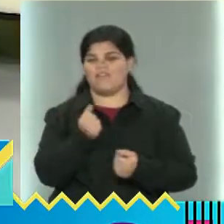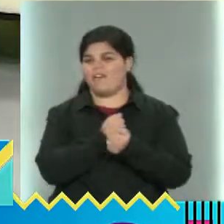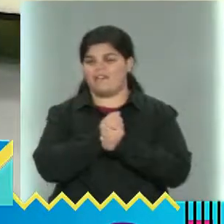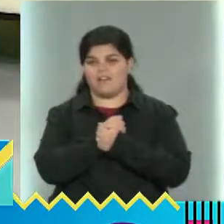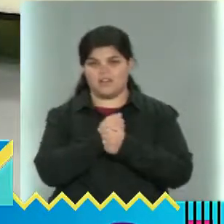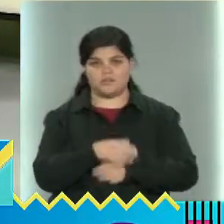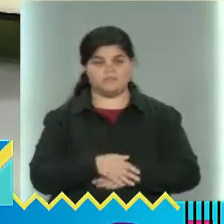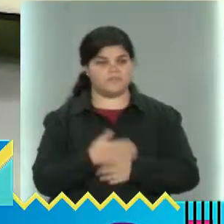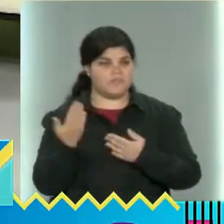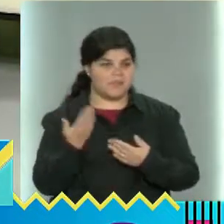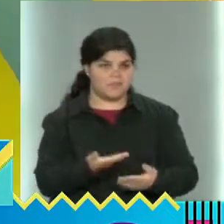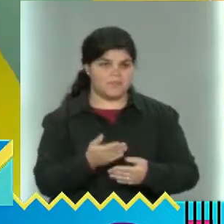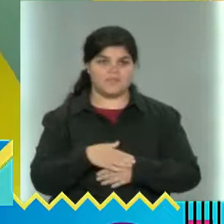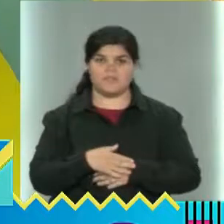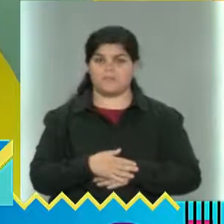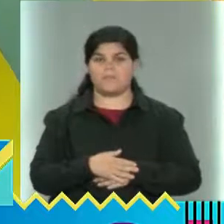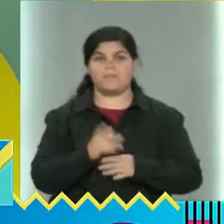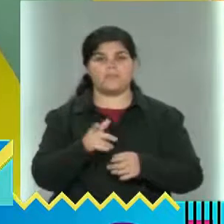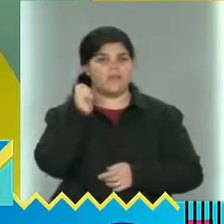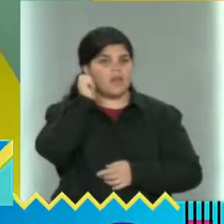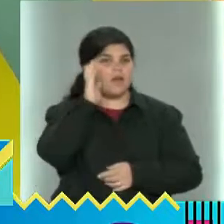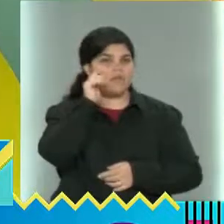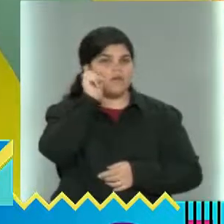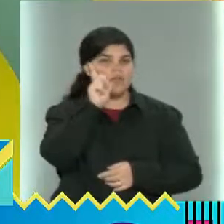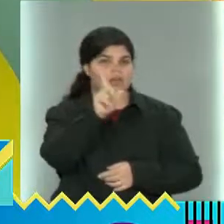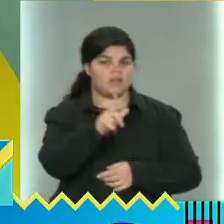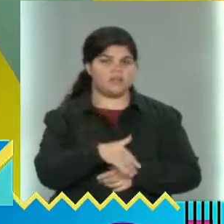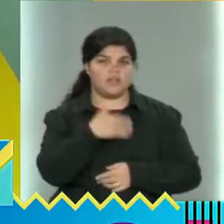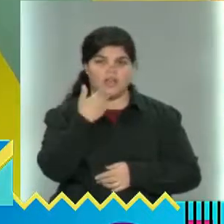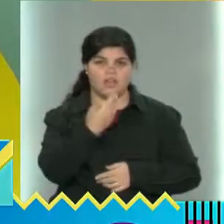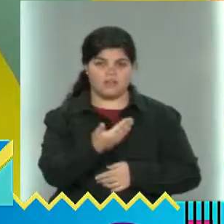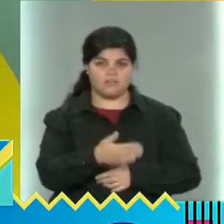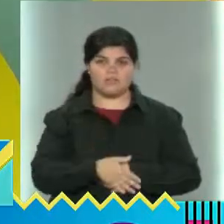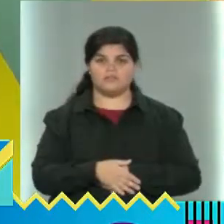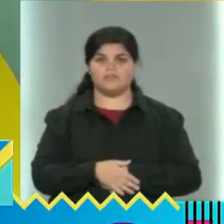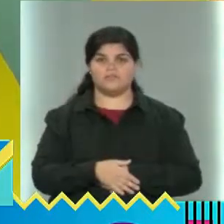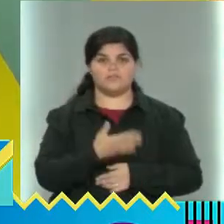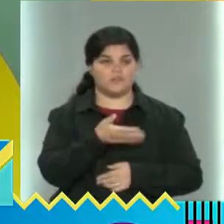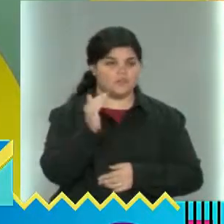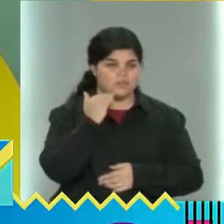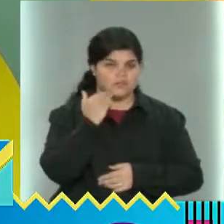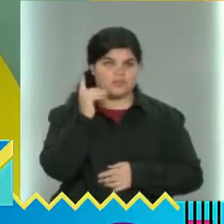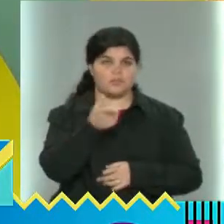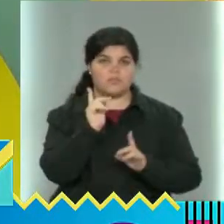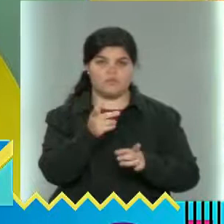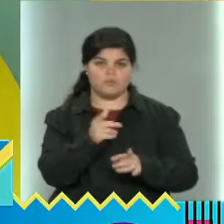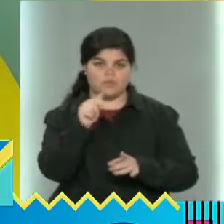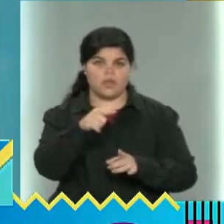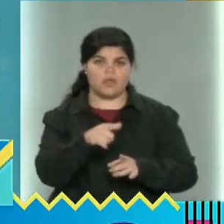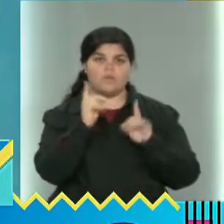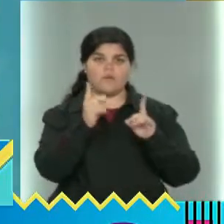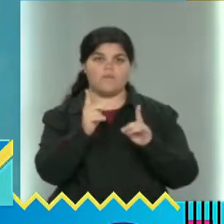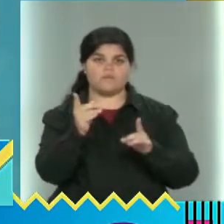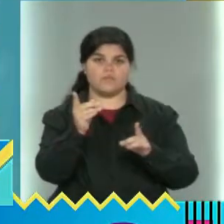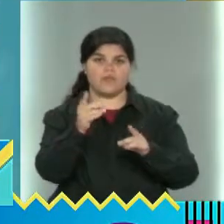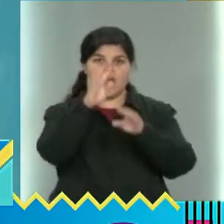Muchísimas gracias. También está con nosotros Gabriel Jiménez. Gabriel, hola, muchísimas gracias. Escritor y también docente, y docente en contexto de